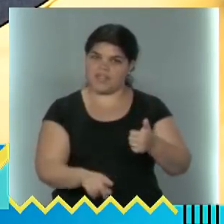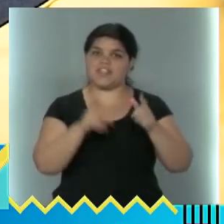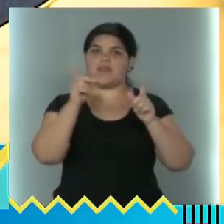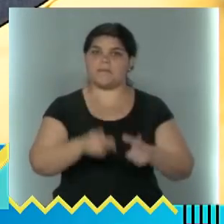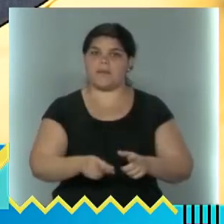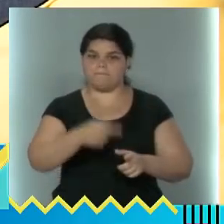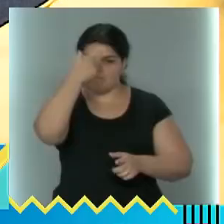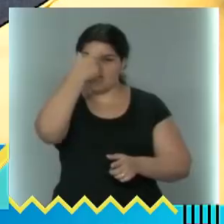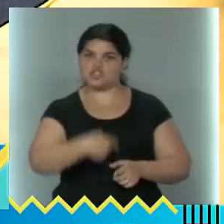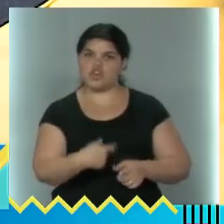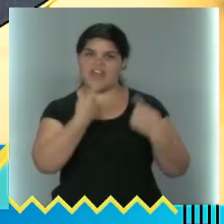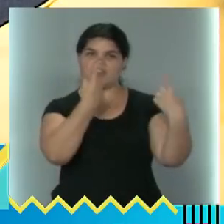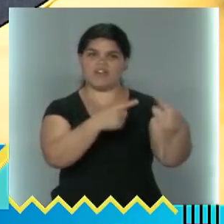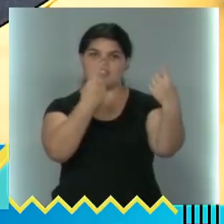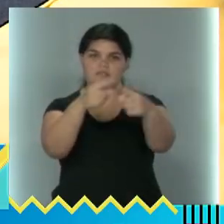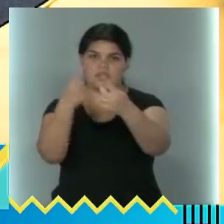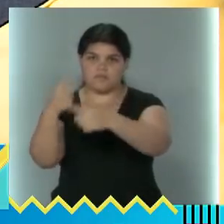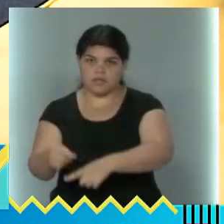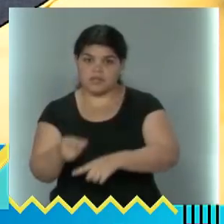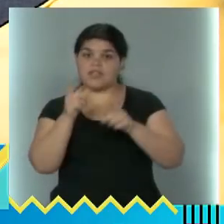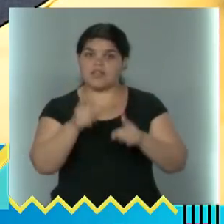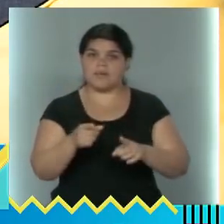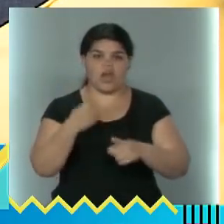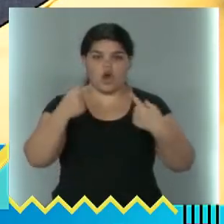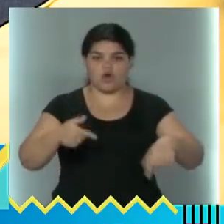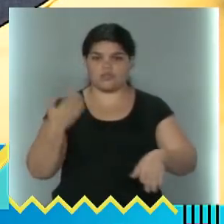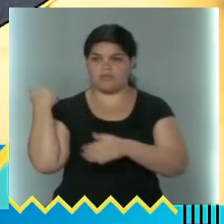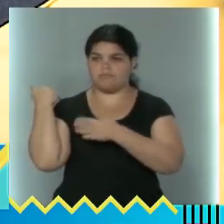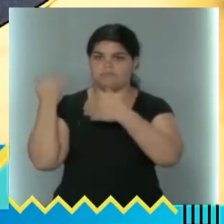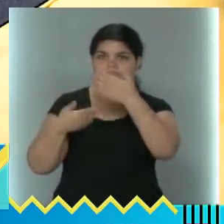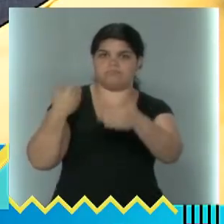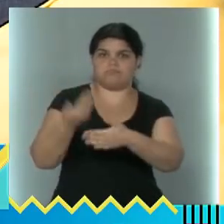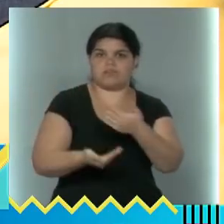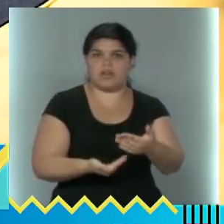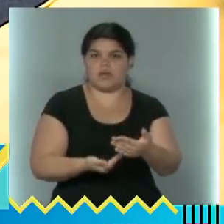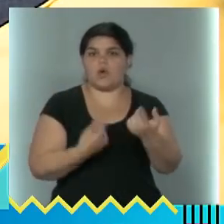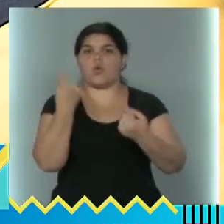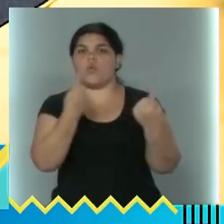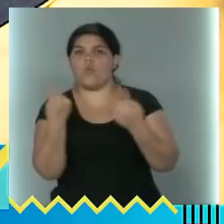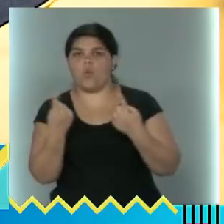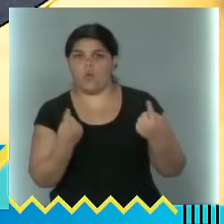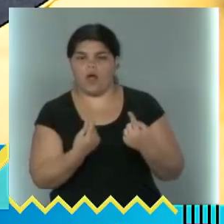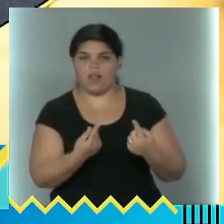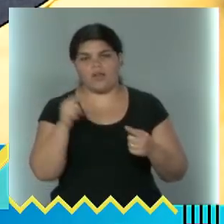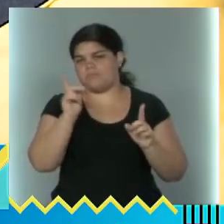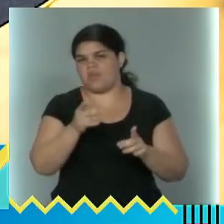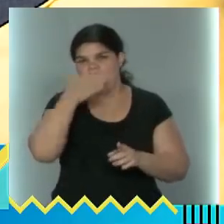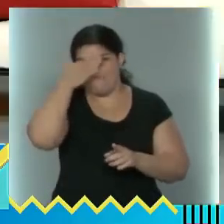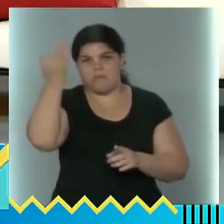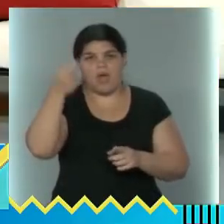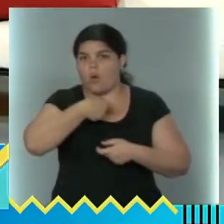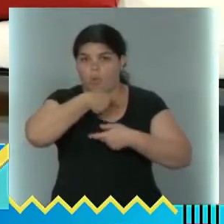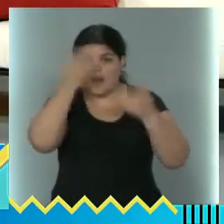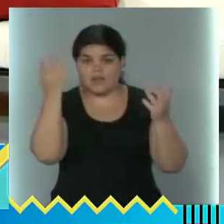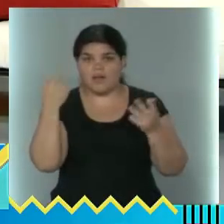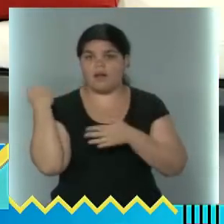personalidad, ¿no es cierto?, y las actividades que uno haya venido desarrollando hasta el momento que se presente cualquier tipo de enfermedad, ¿no?